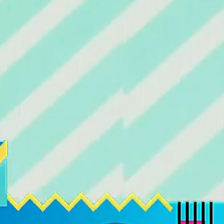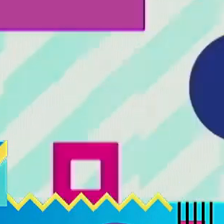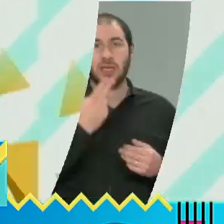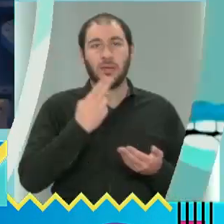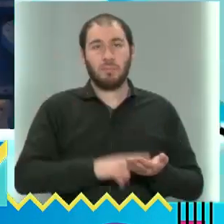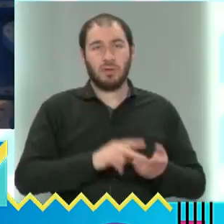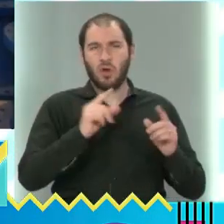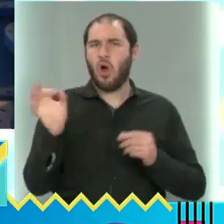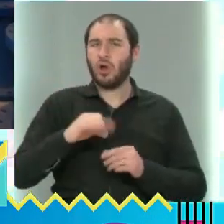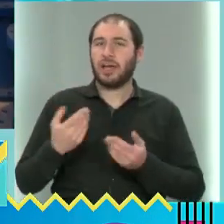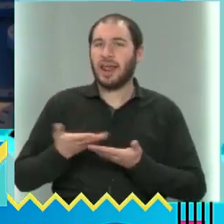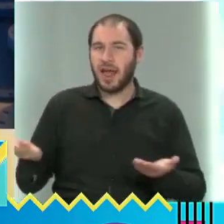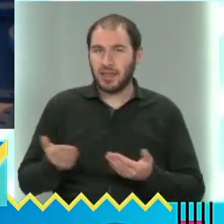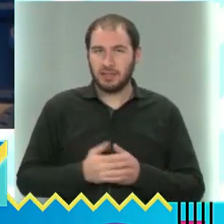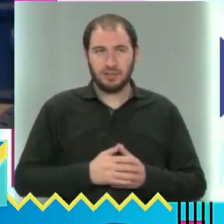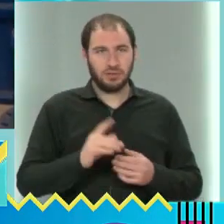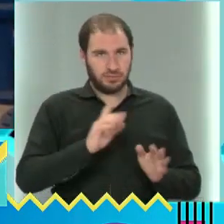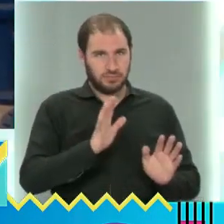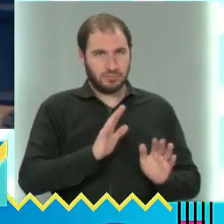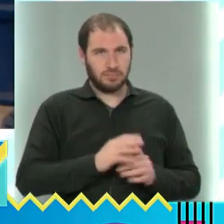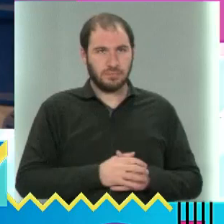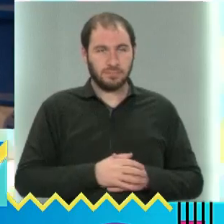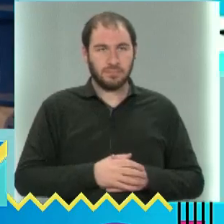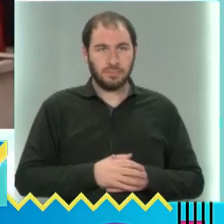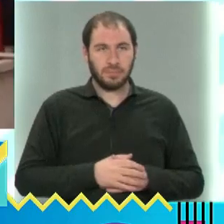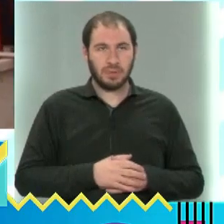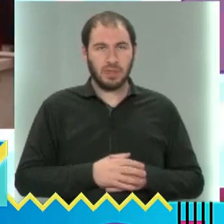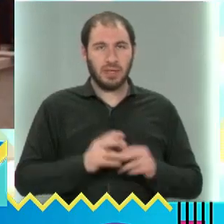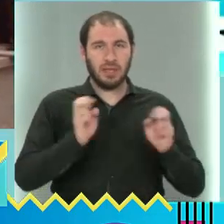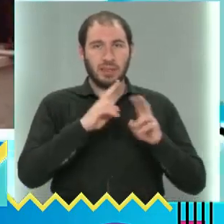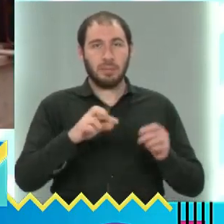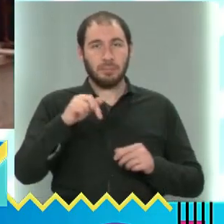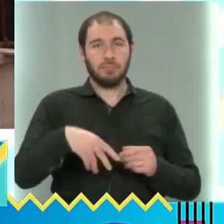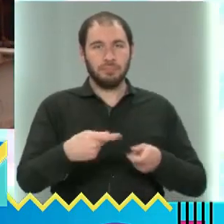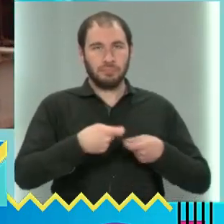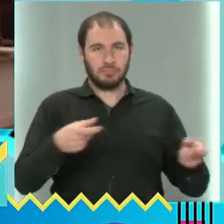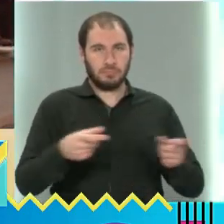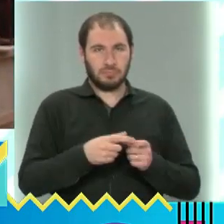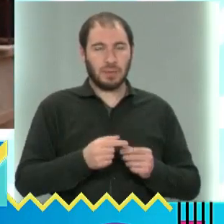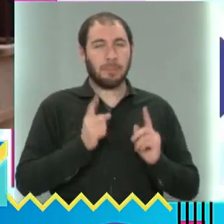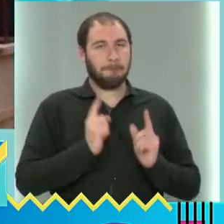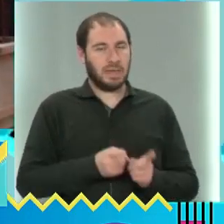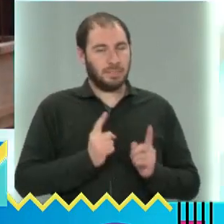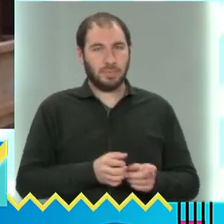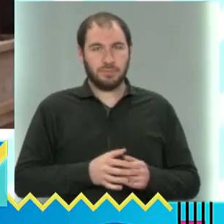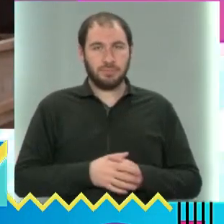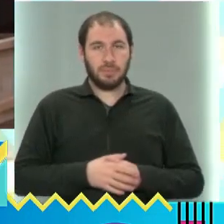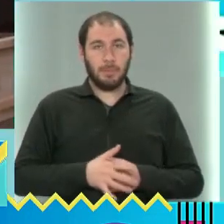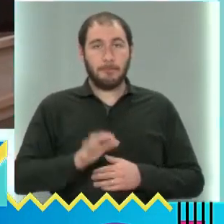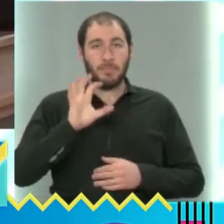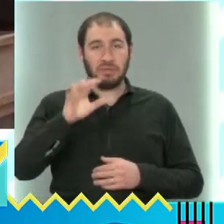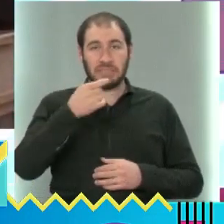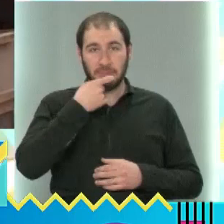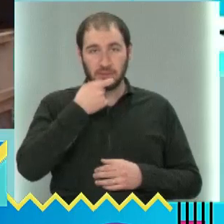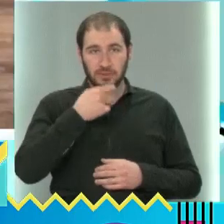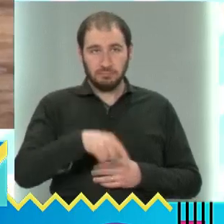a lo mismo. O en general, no digo, pero en No, tema de no, política pero con vamos, pymes. el tema de política de pymes. Vuelvo a lo mismo. La provincia de